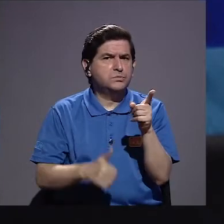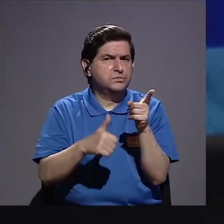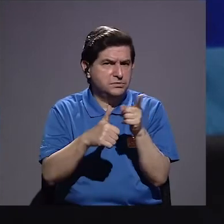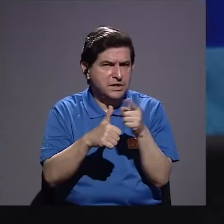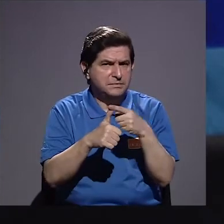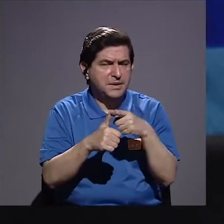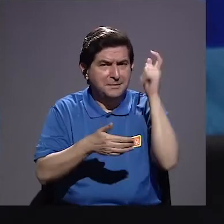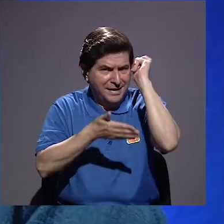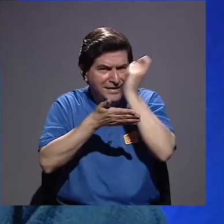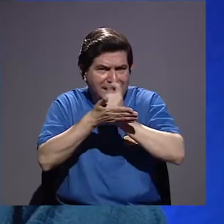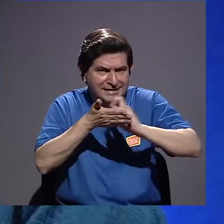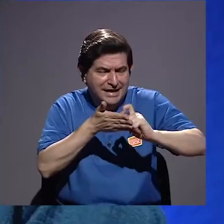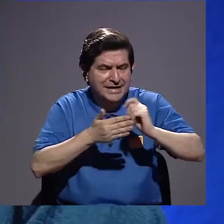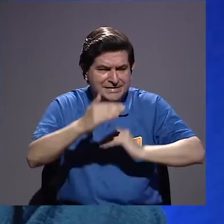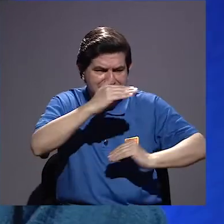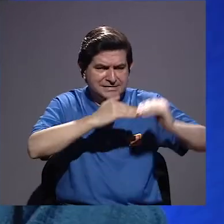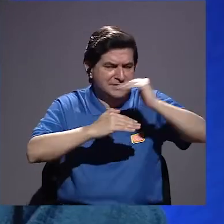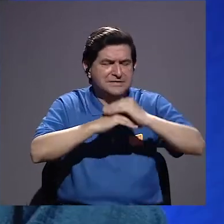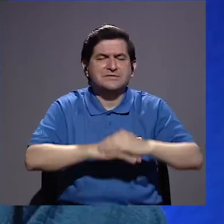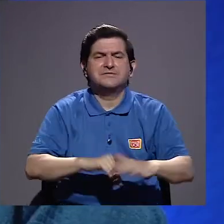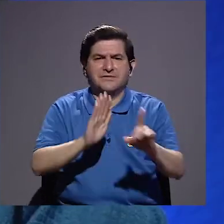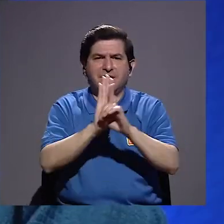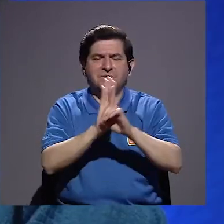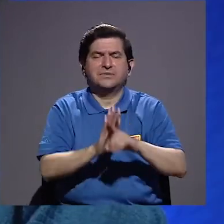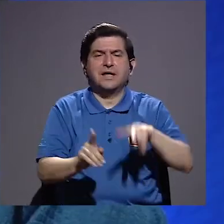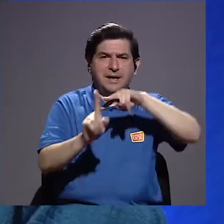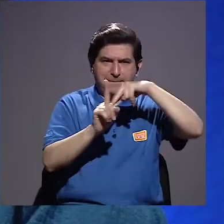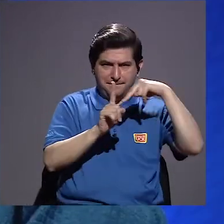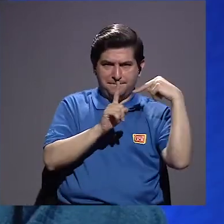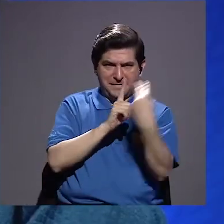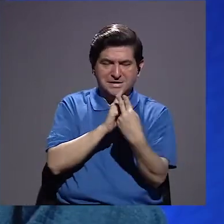Pero la primera tesis de la Facultad de